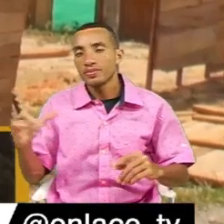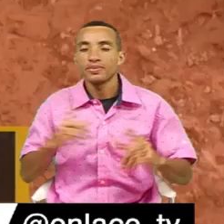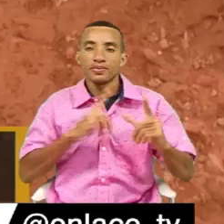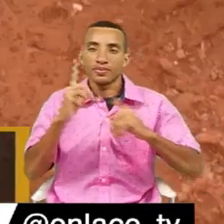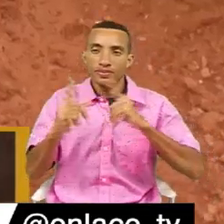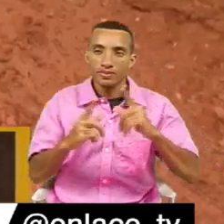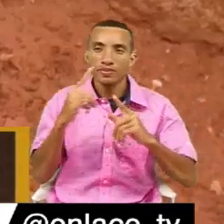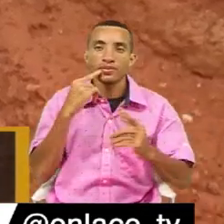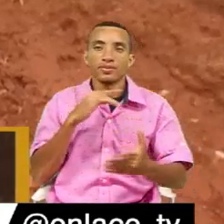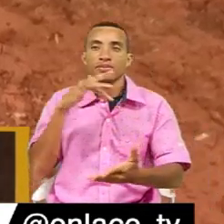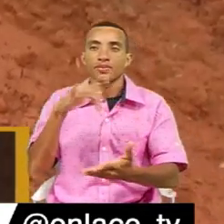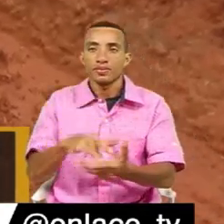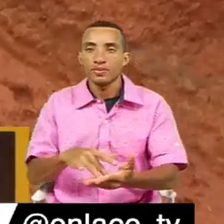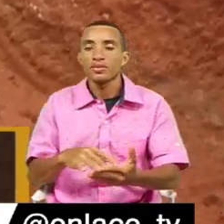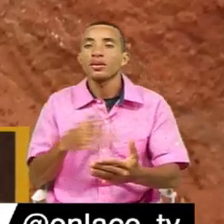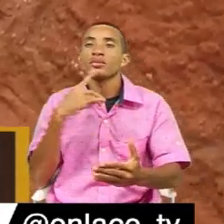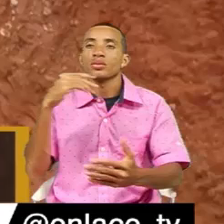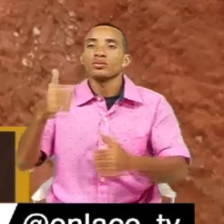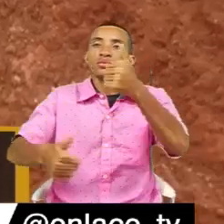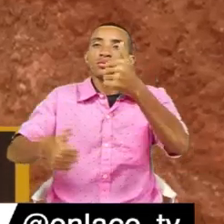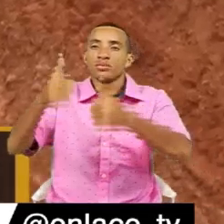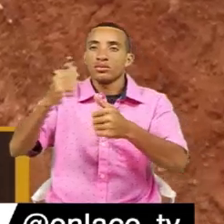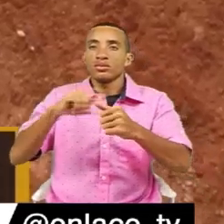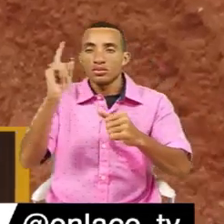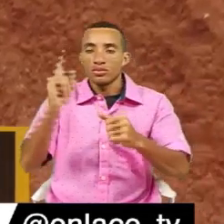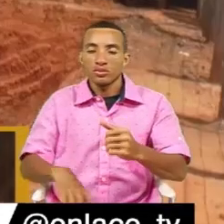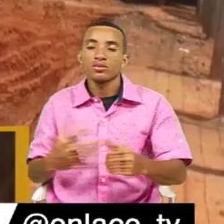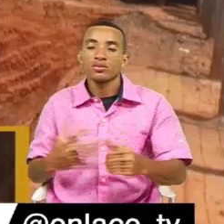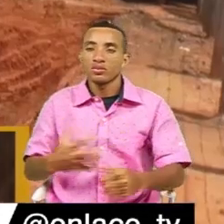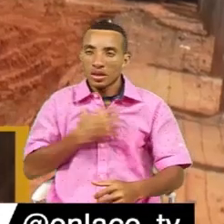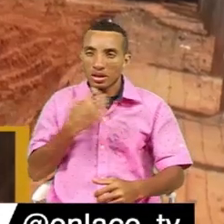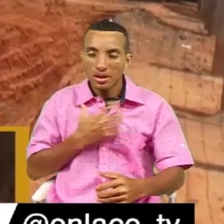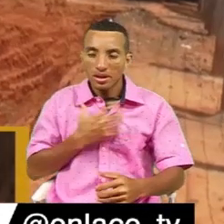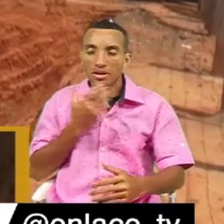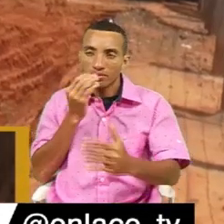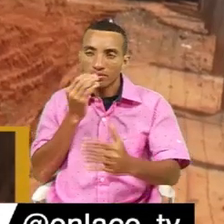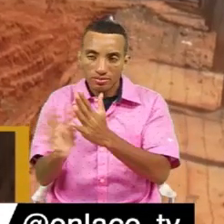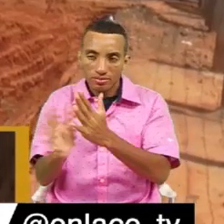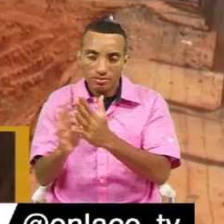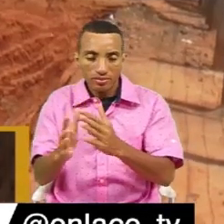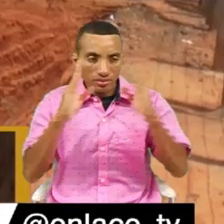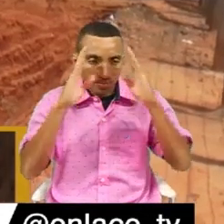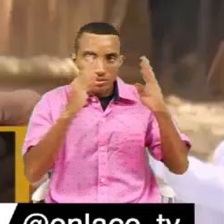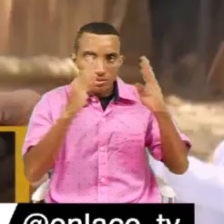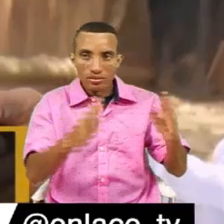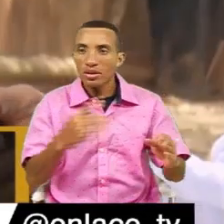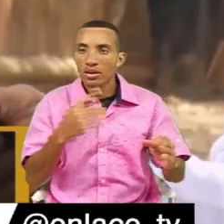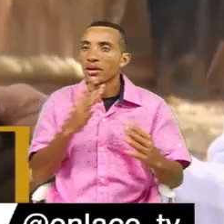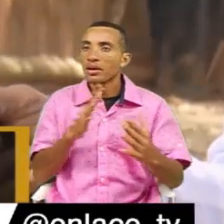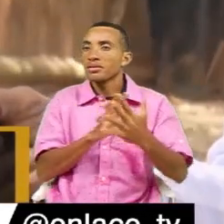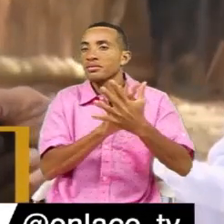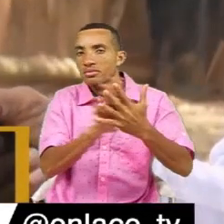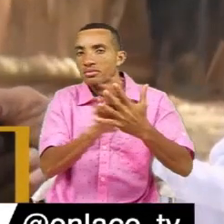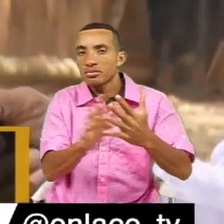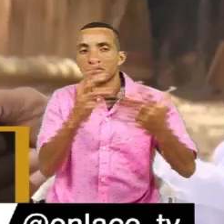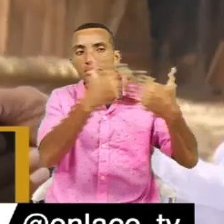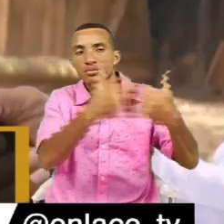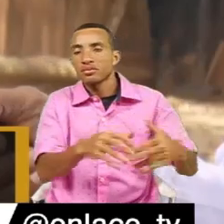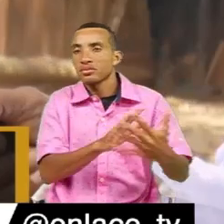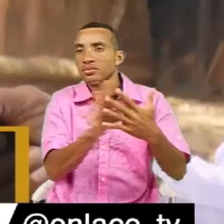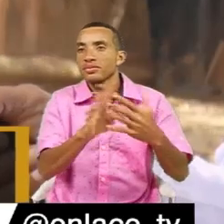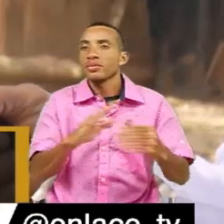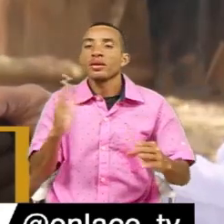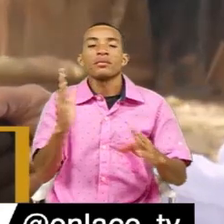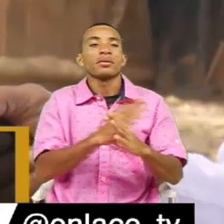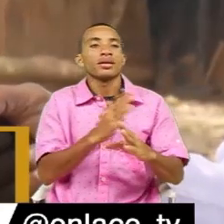han acudido a instancias oficiales para que les sean escuchados sus reclamos, aunque hasta el momento no haya pronunciamiento alguno. Peligroso, mire, como